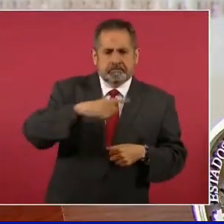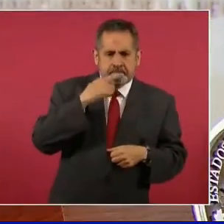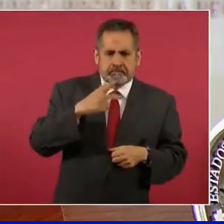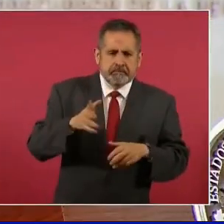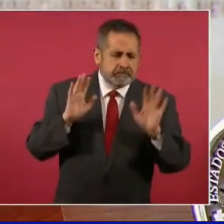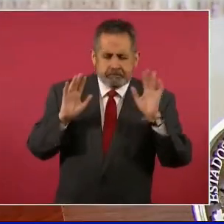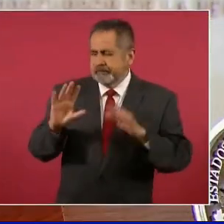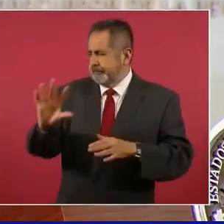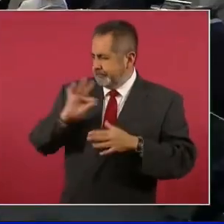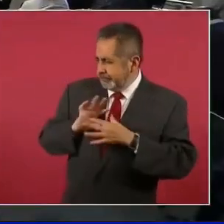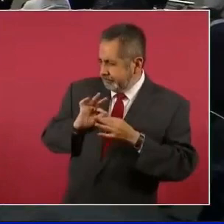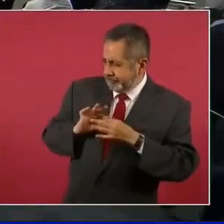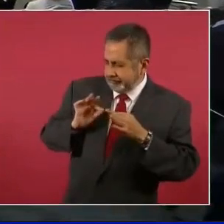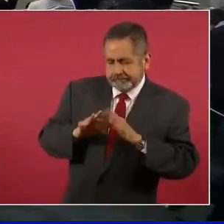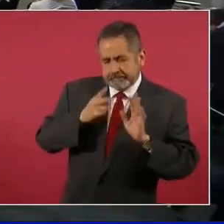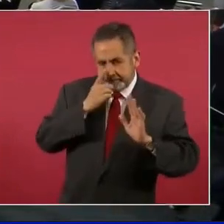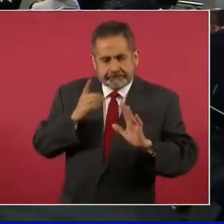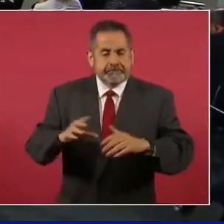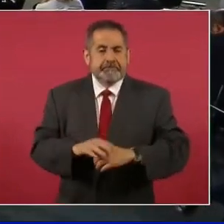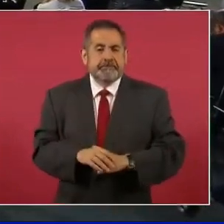según pues lo que me decían,